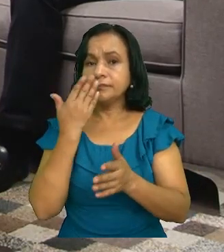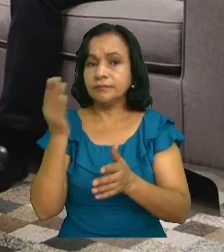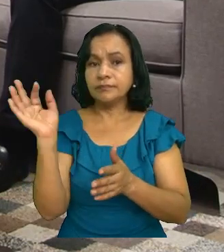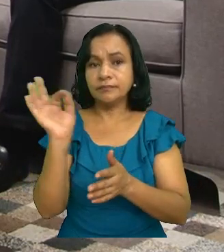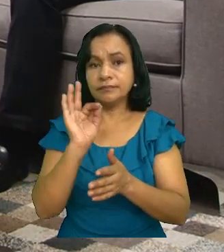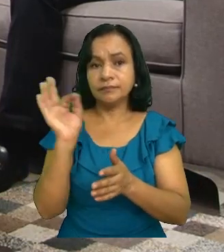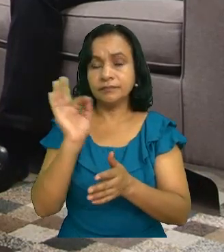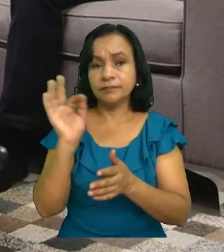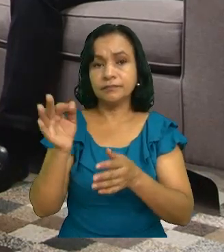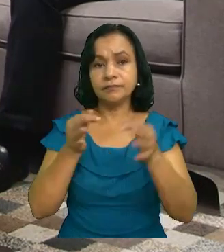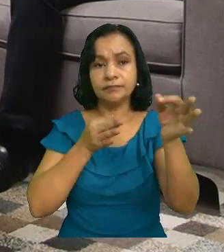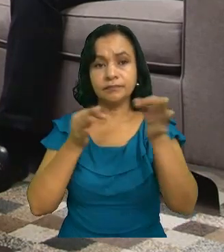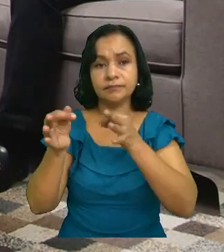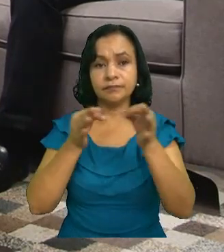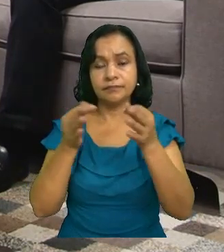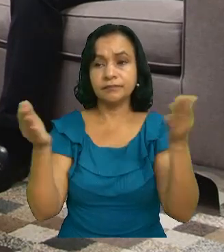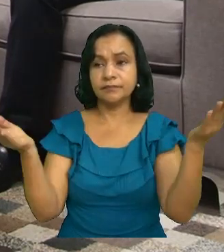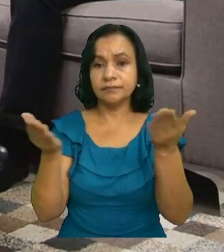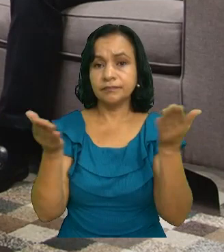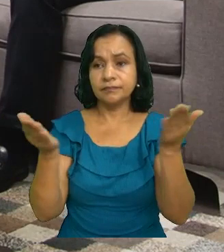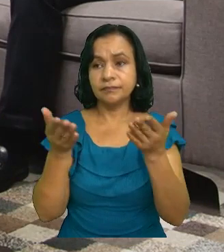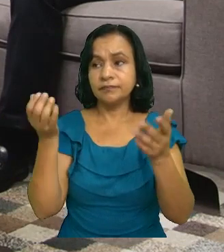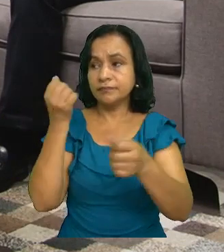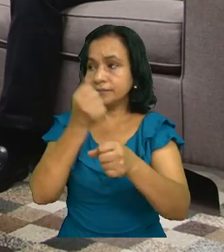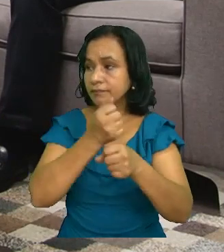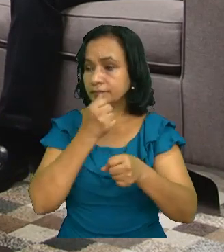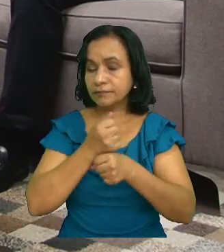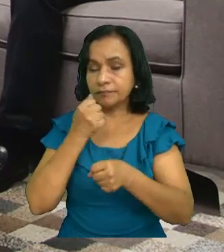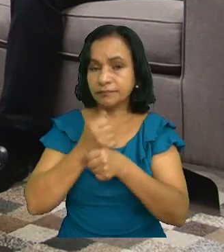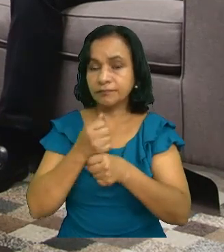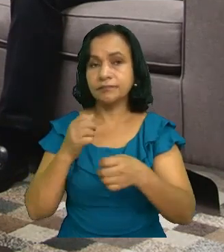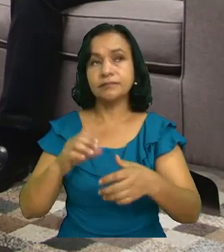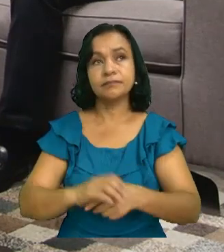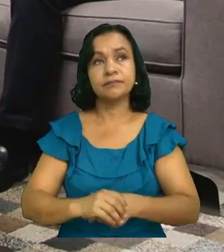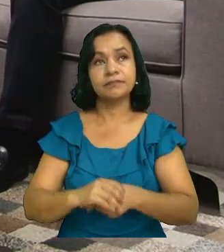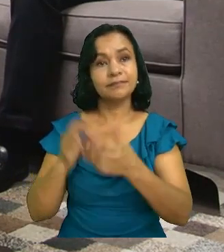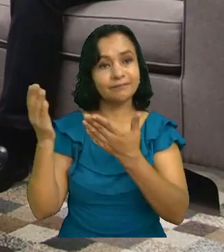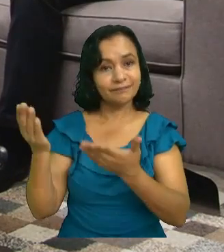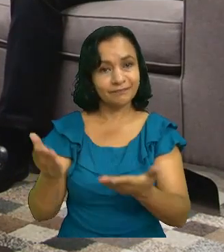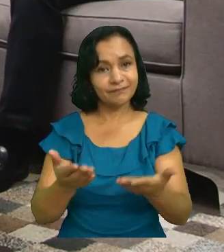le consulto cómo avanzamos en esta ejecución. Bienvenido.